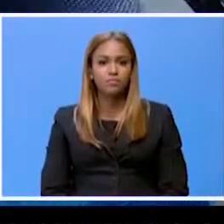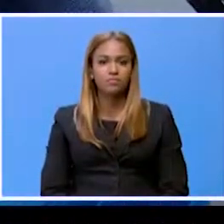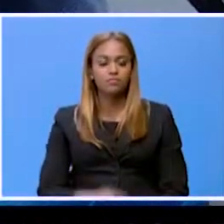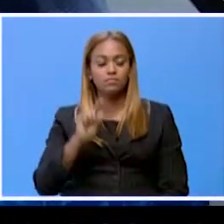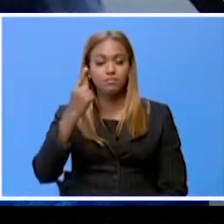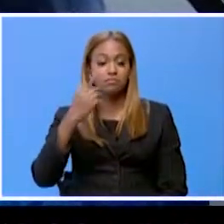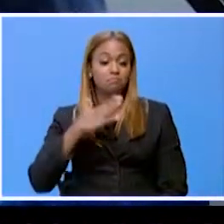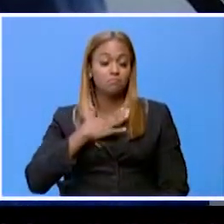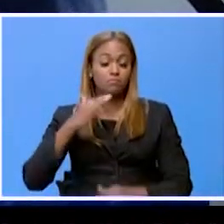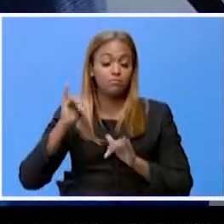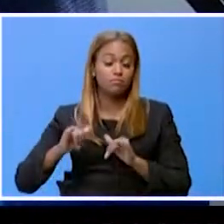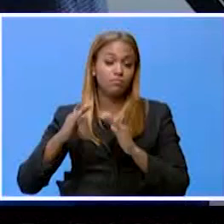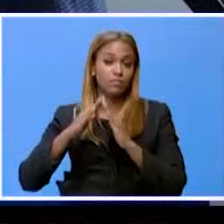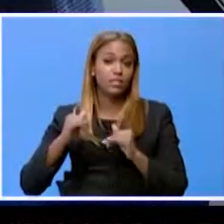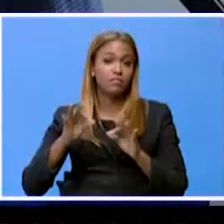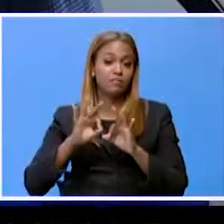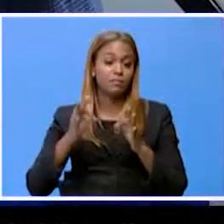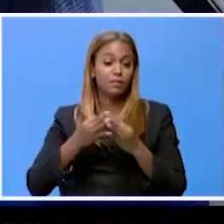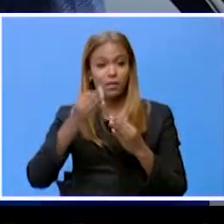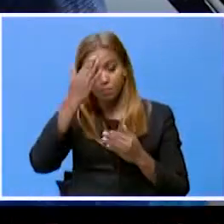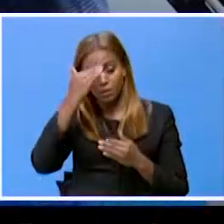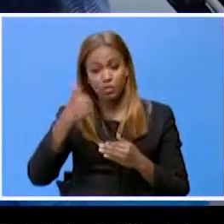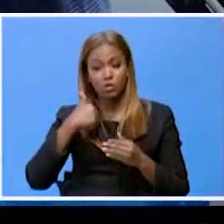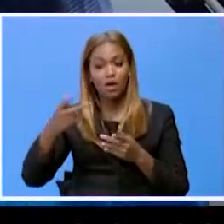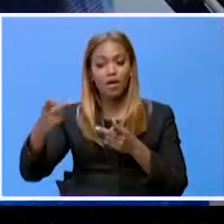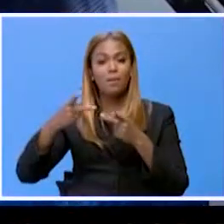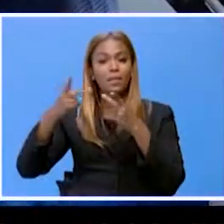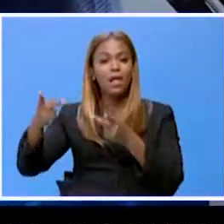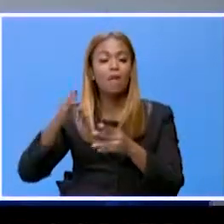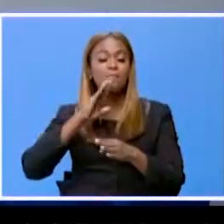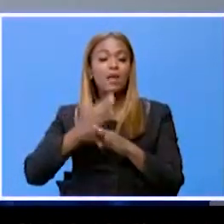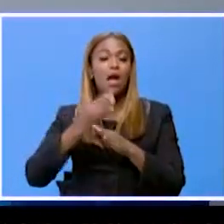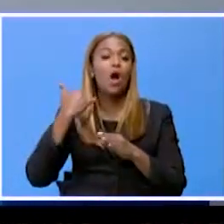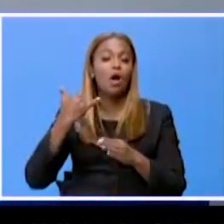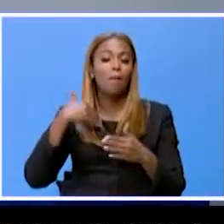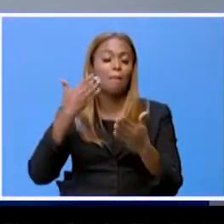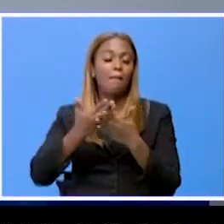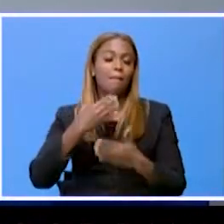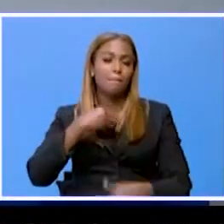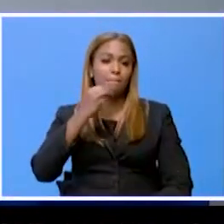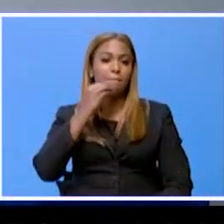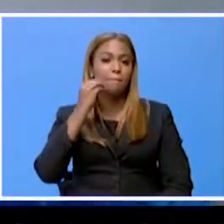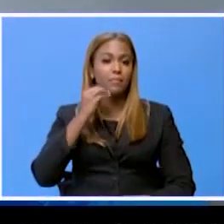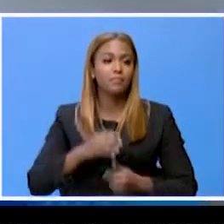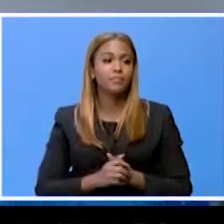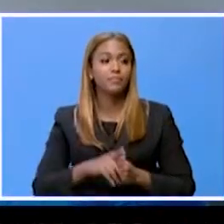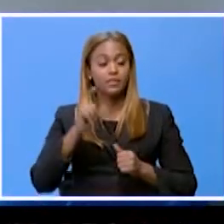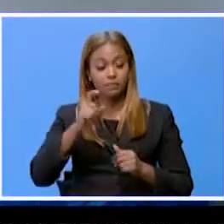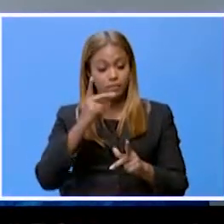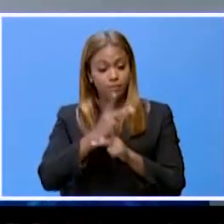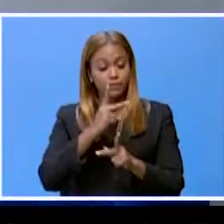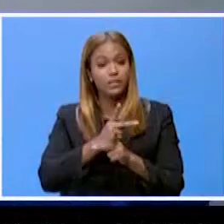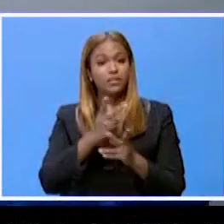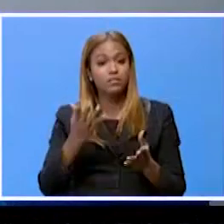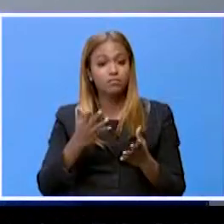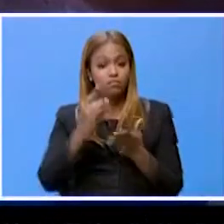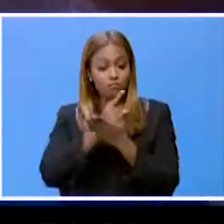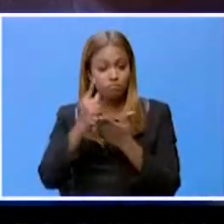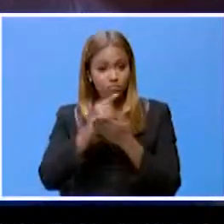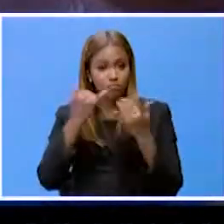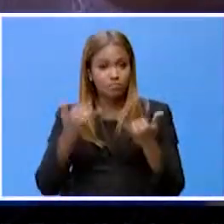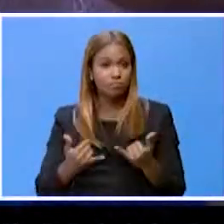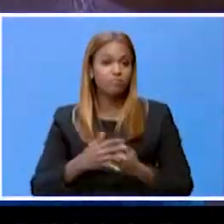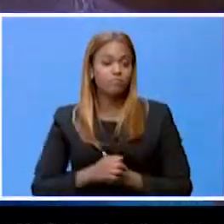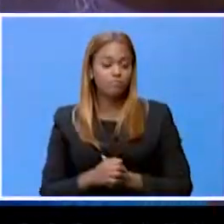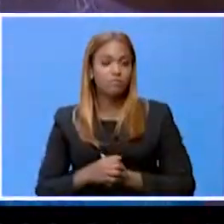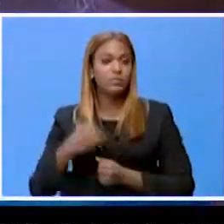Solamente en mi casa familiar, pues yo vine donde una hija y voy para mi casa. Que se estén tranquilos en esta Semana Santa, que se estén tranquilos, que no se muevan mucho. Voy a